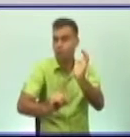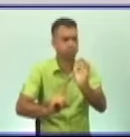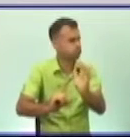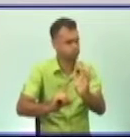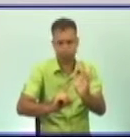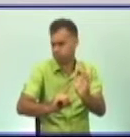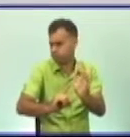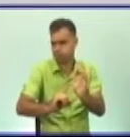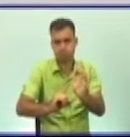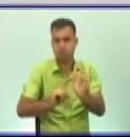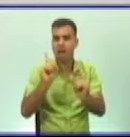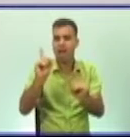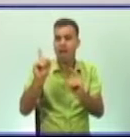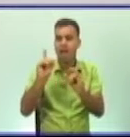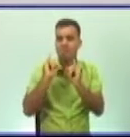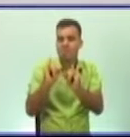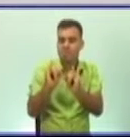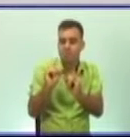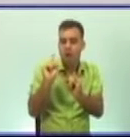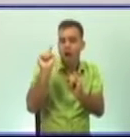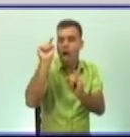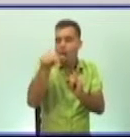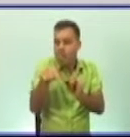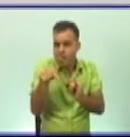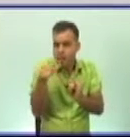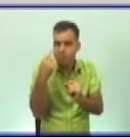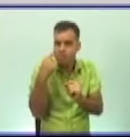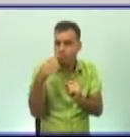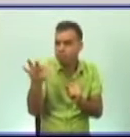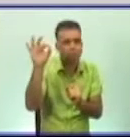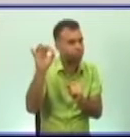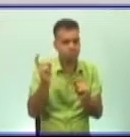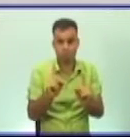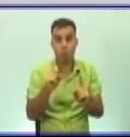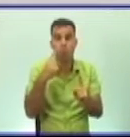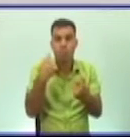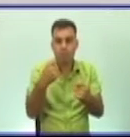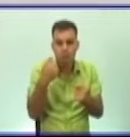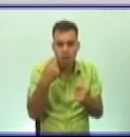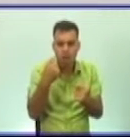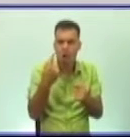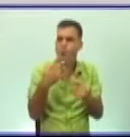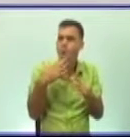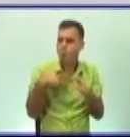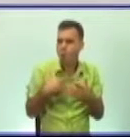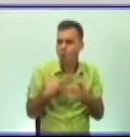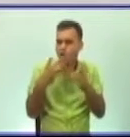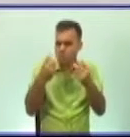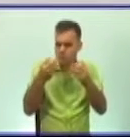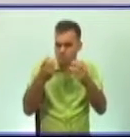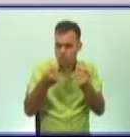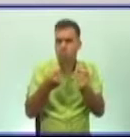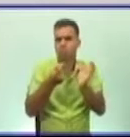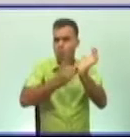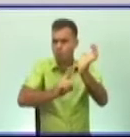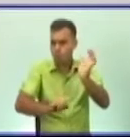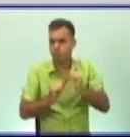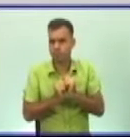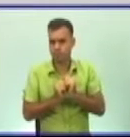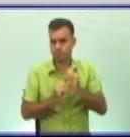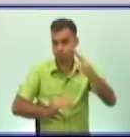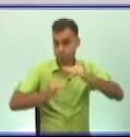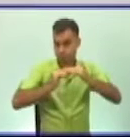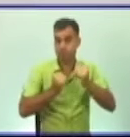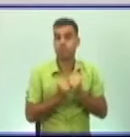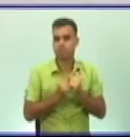no aparece como dato directo. Lo primero que usted tendría que hacer es encontrar el valor de la corriente de valor máximo, y para ello